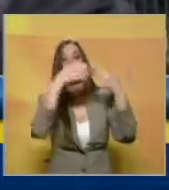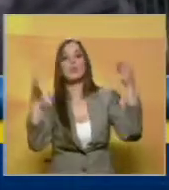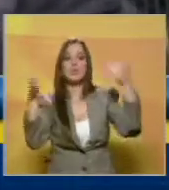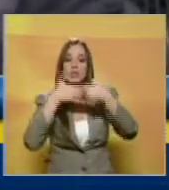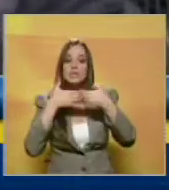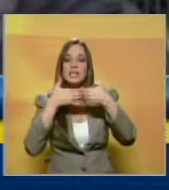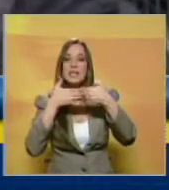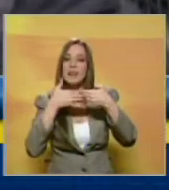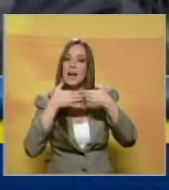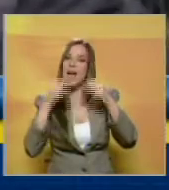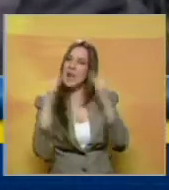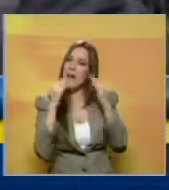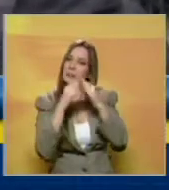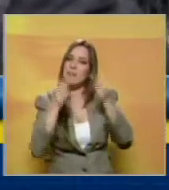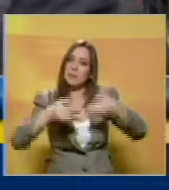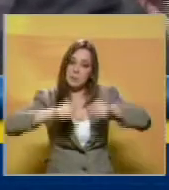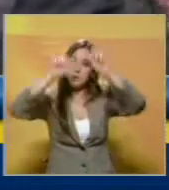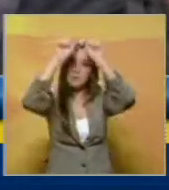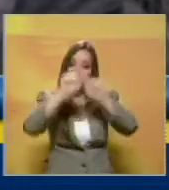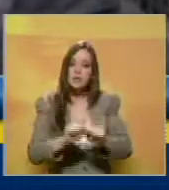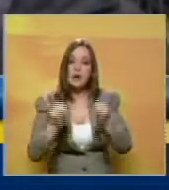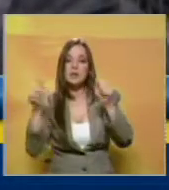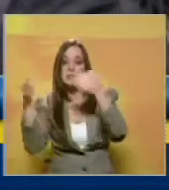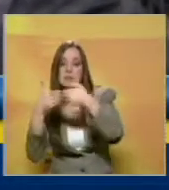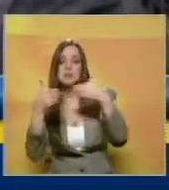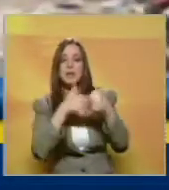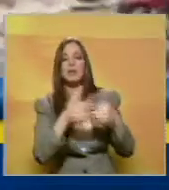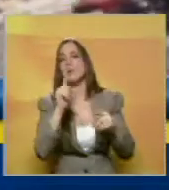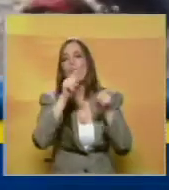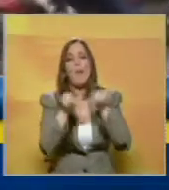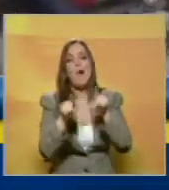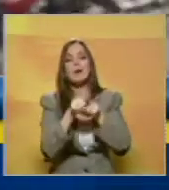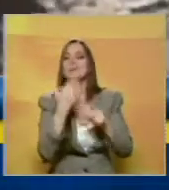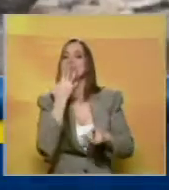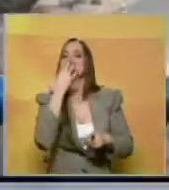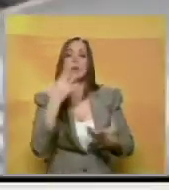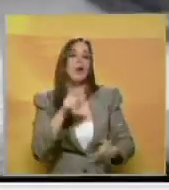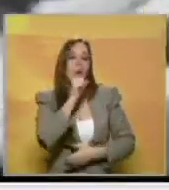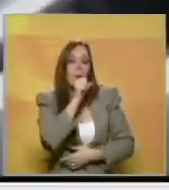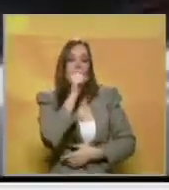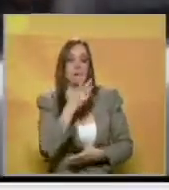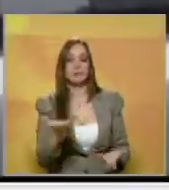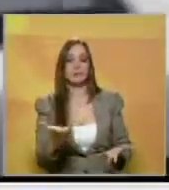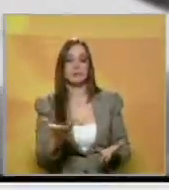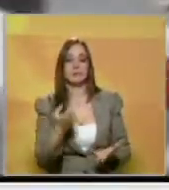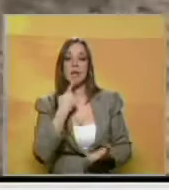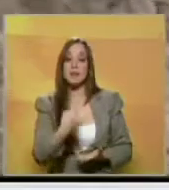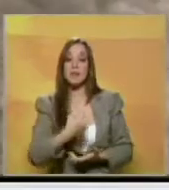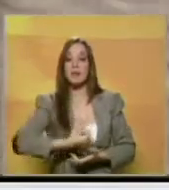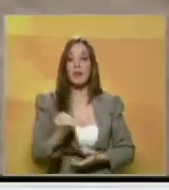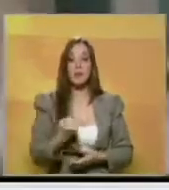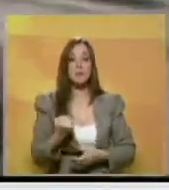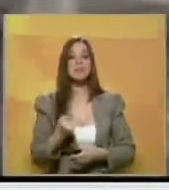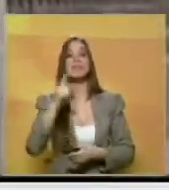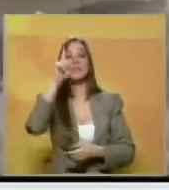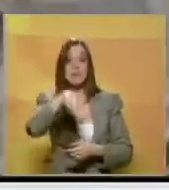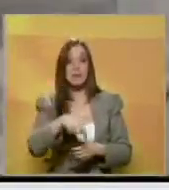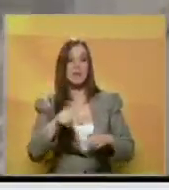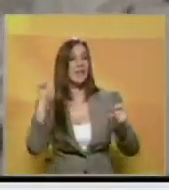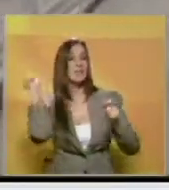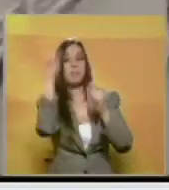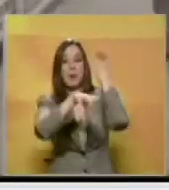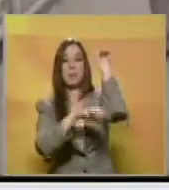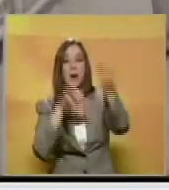igualitos entraban a los apartamentos. Algunos vecinos denunciaron que funcionarios de orden público arremetieron contra las fachadas